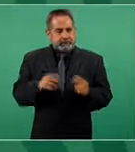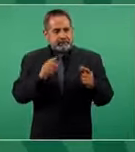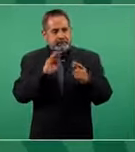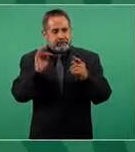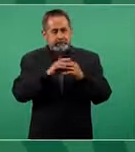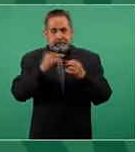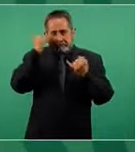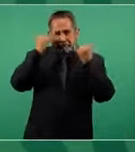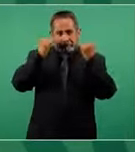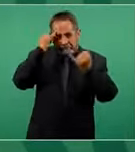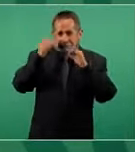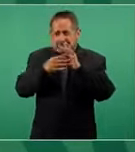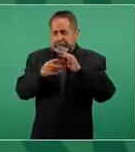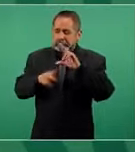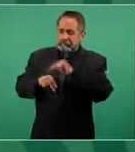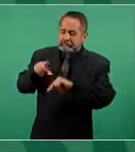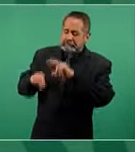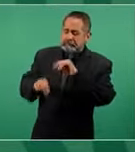atavismos o